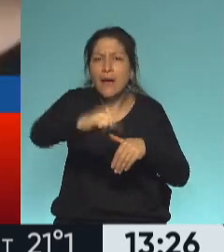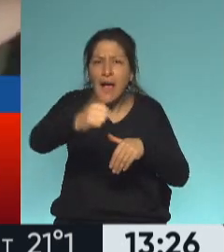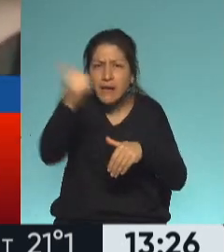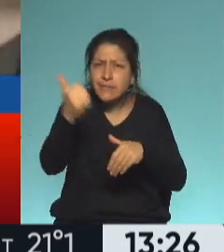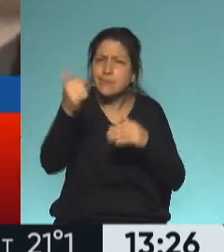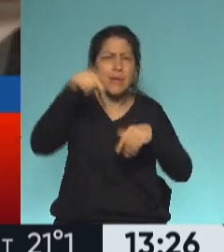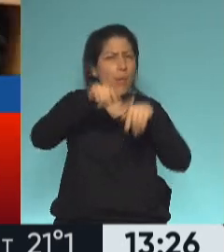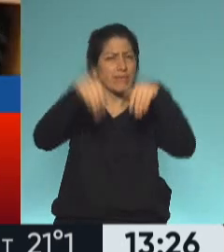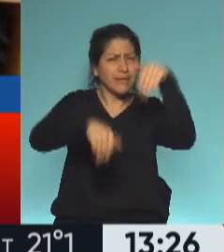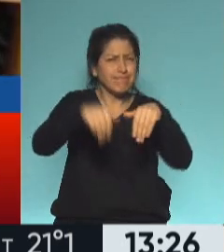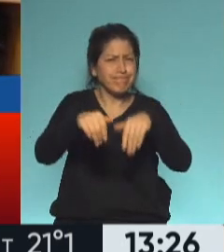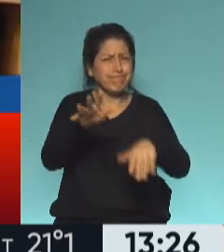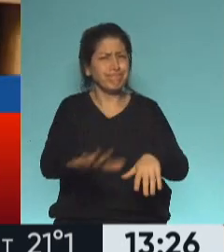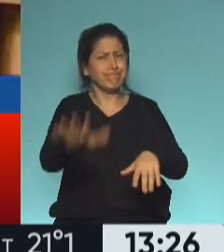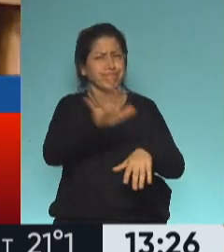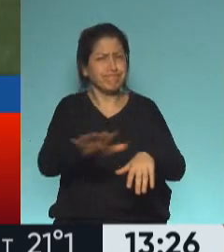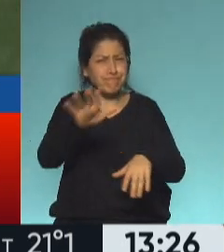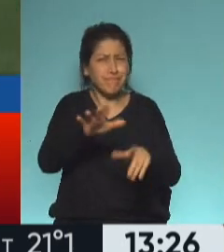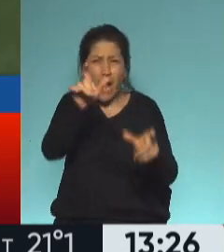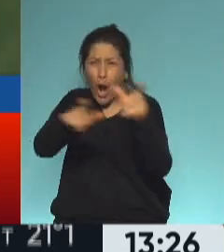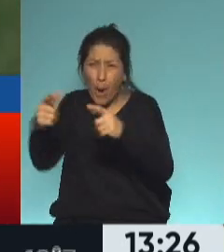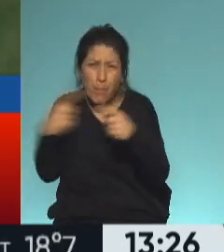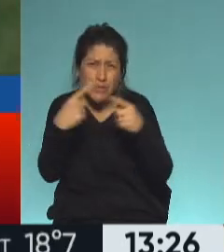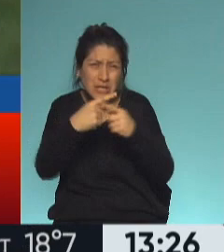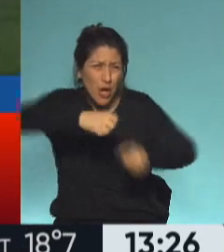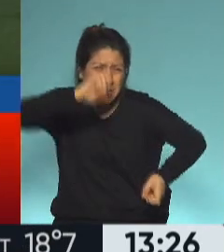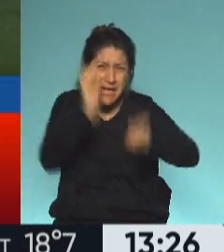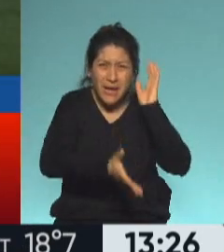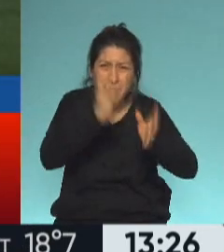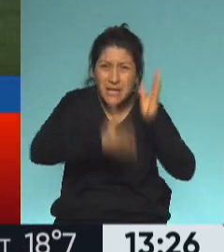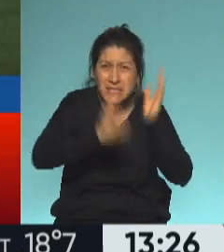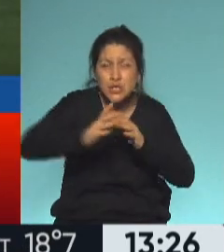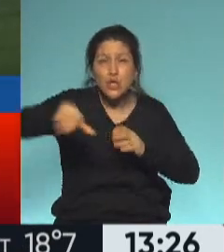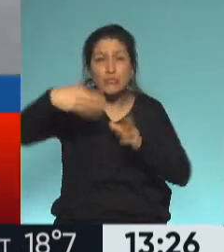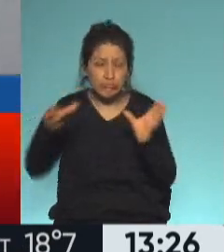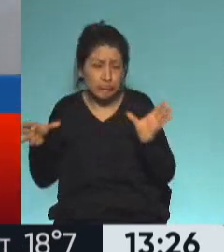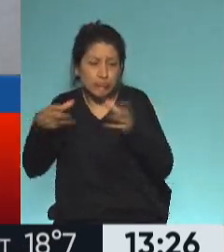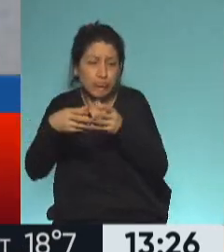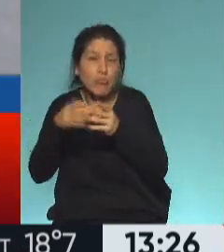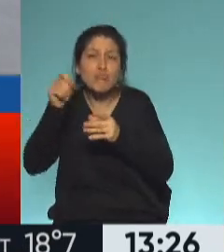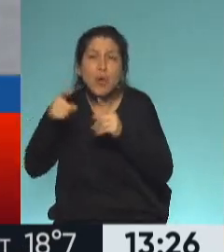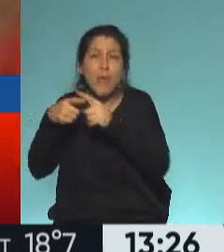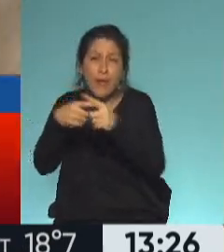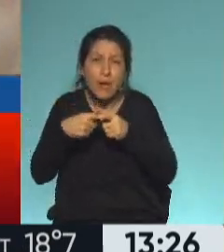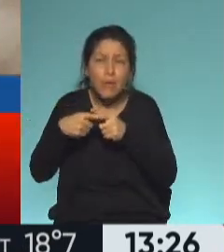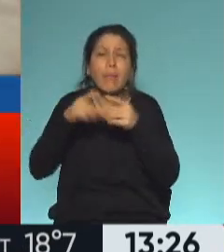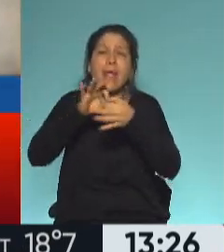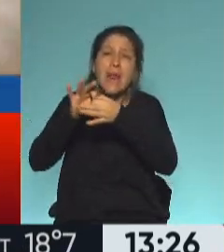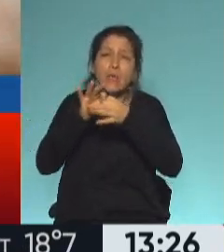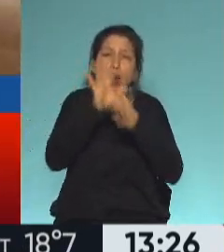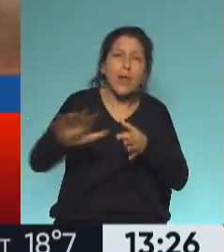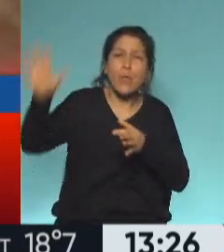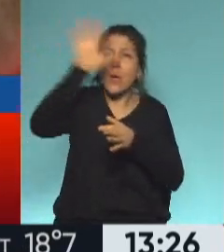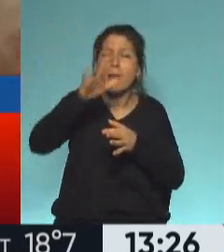irregularidades, detenciones de opositores y represión que la totalidad del arco opositor bielorruso y la Unión Europea impugnaron